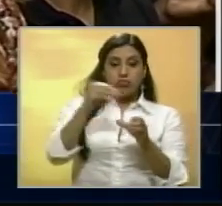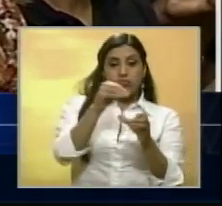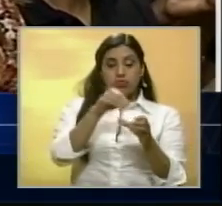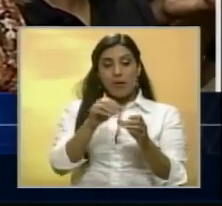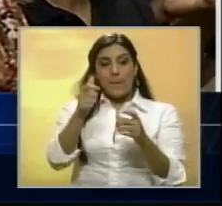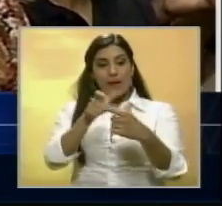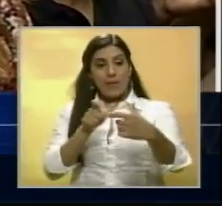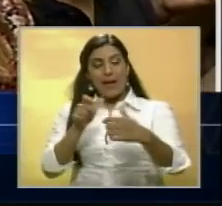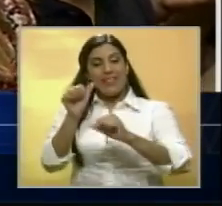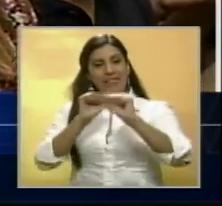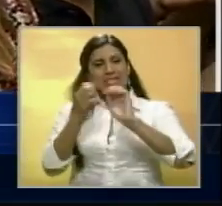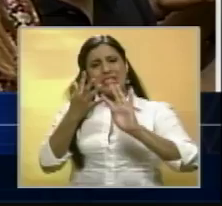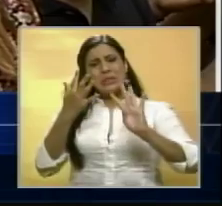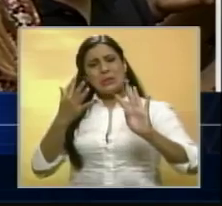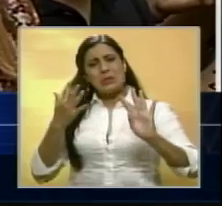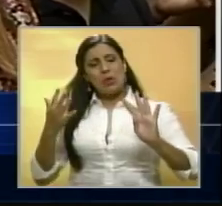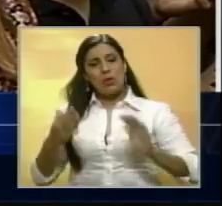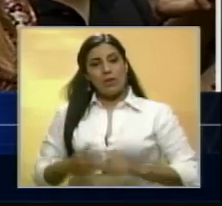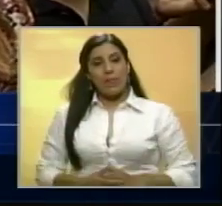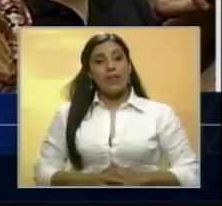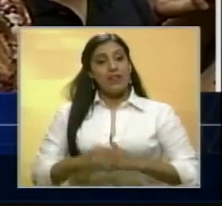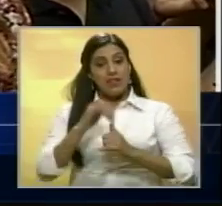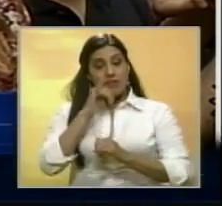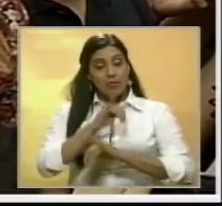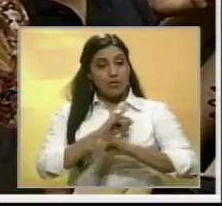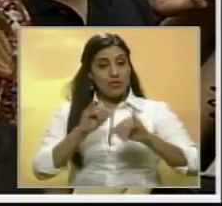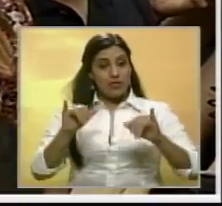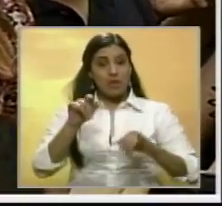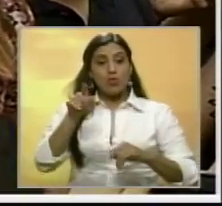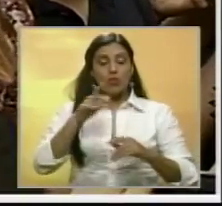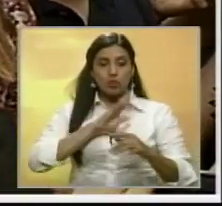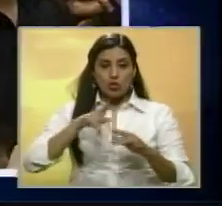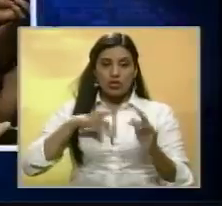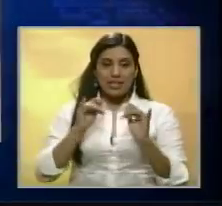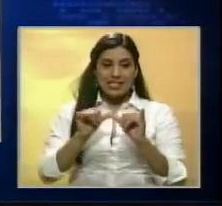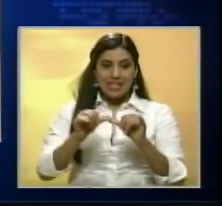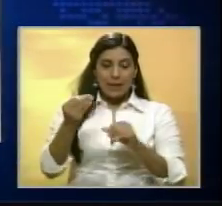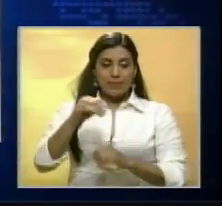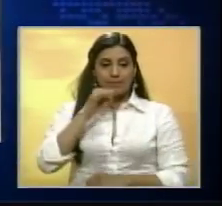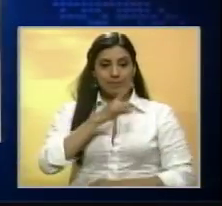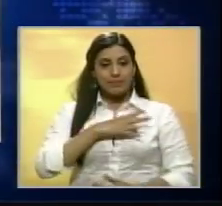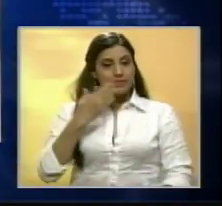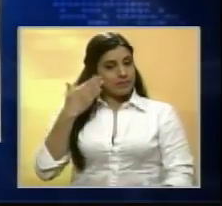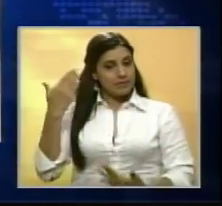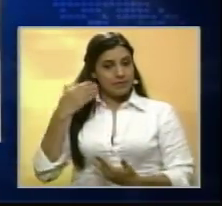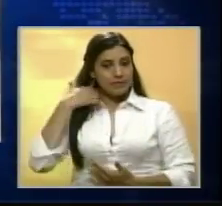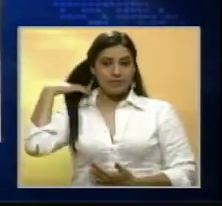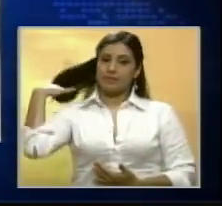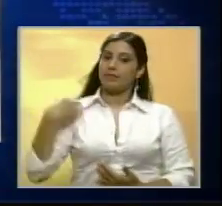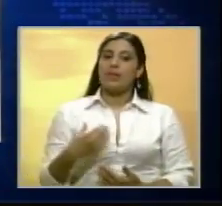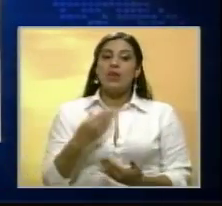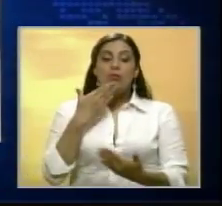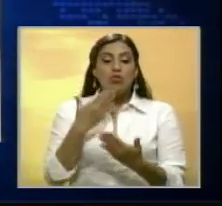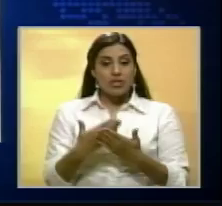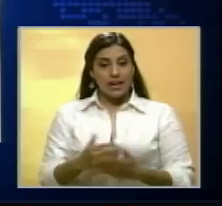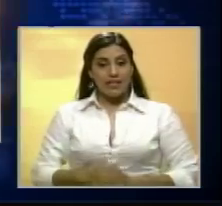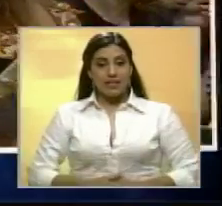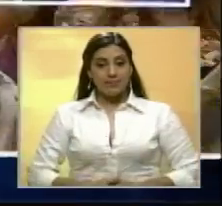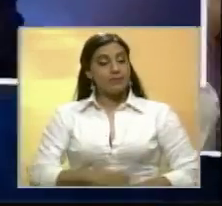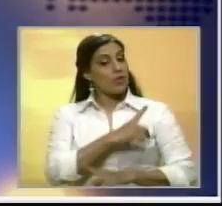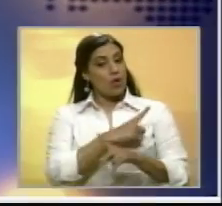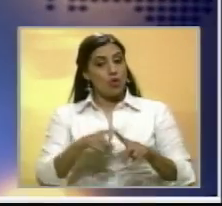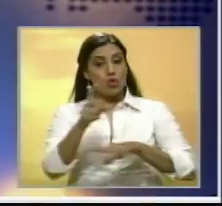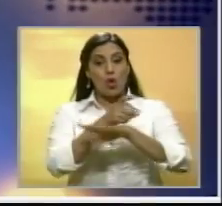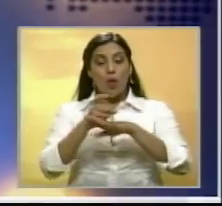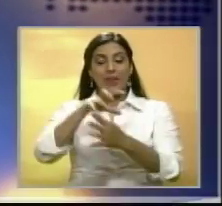de máquinas para evitar los cuellos de botella. Con esta información, los invitamos a que continúen con más de la emisión meridiana de su noticiero Venevisión. Muchísimas gracias, Milagros. Y